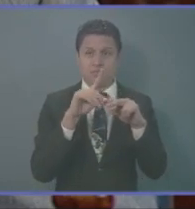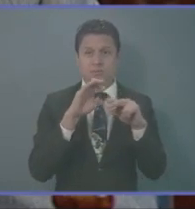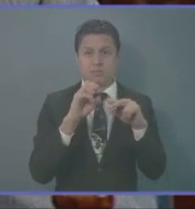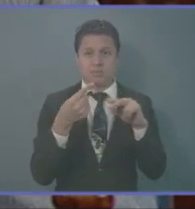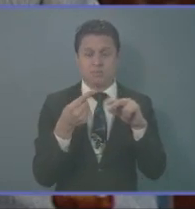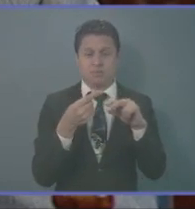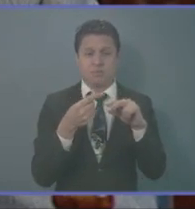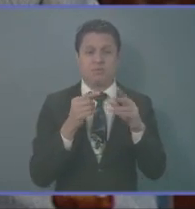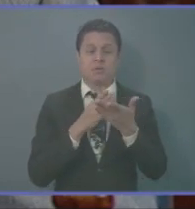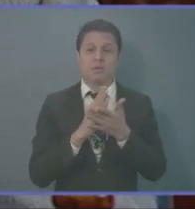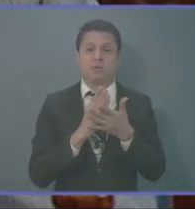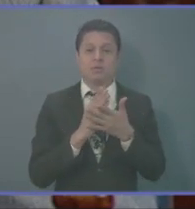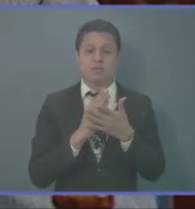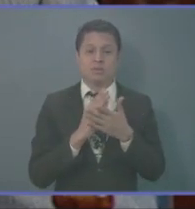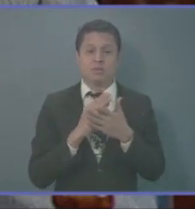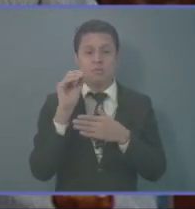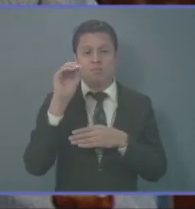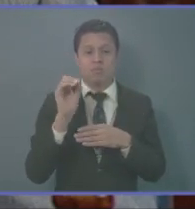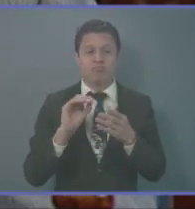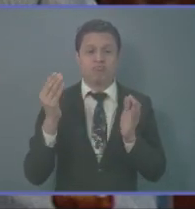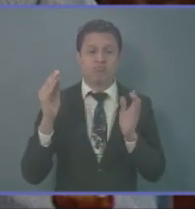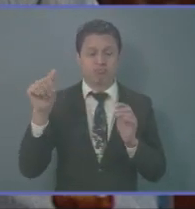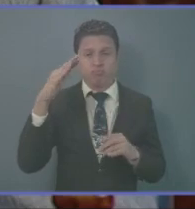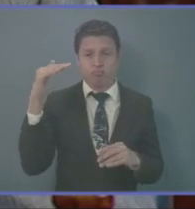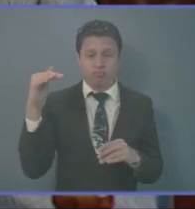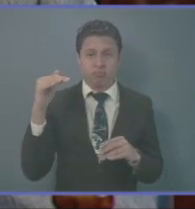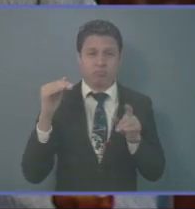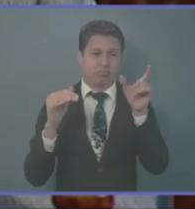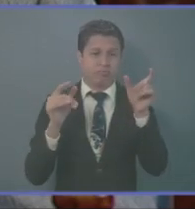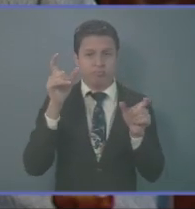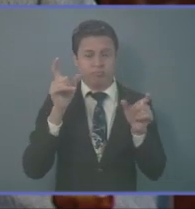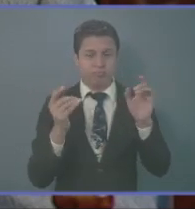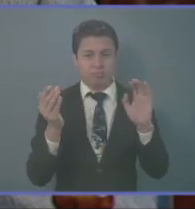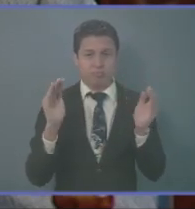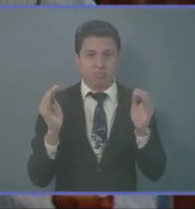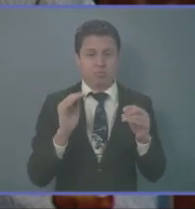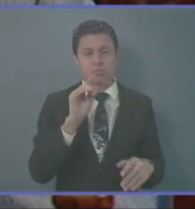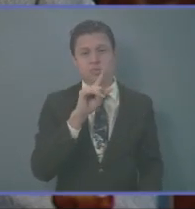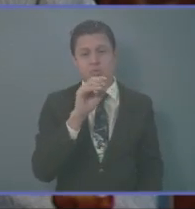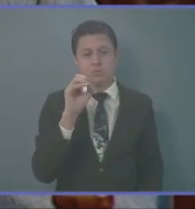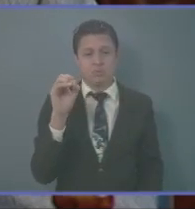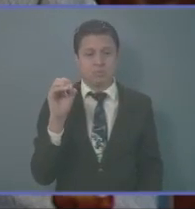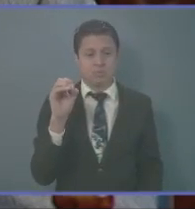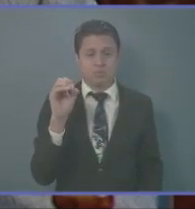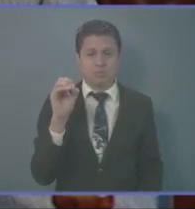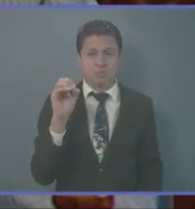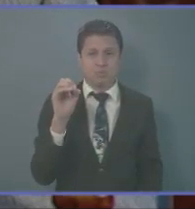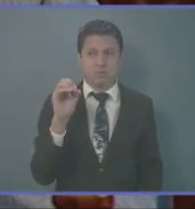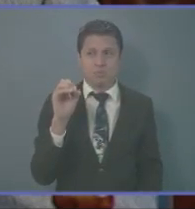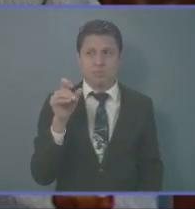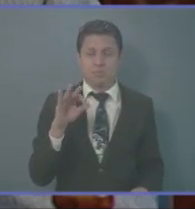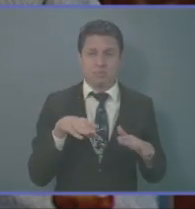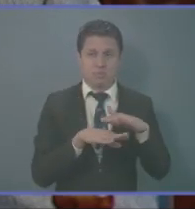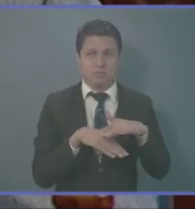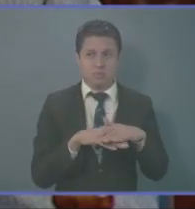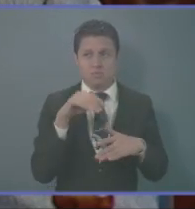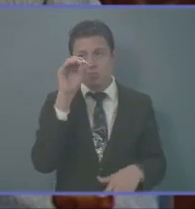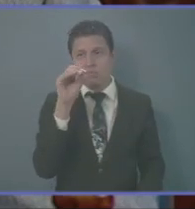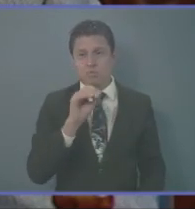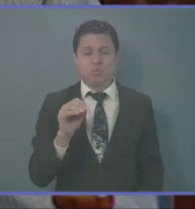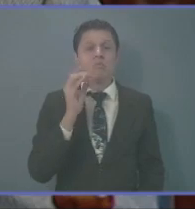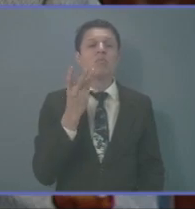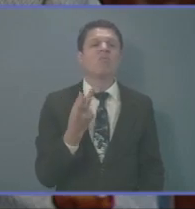determinado por el mercado más un margen actualmente 100 puntos básicos. La tasa indicativa actual es